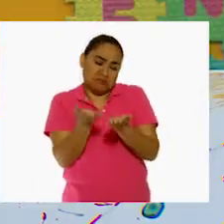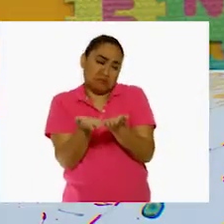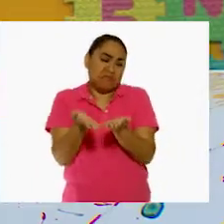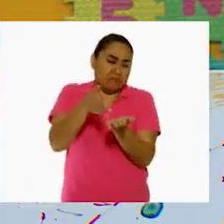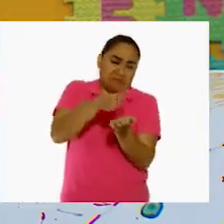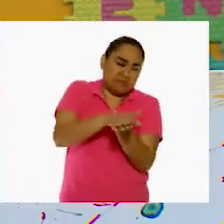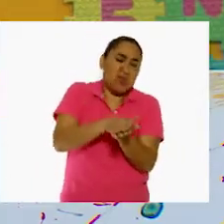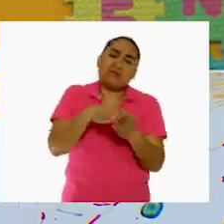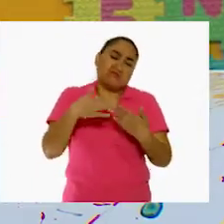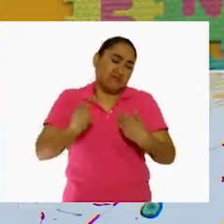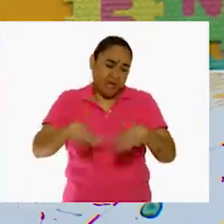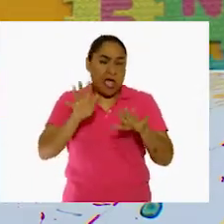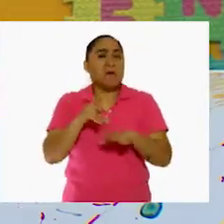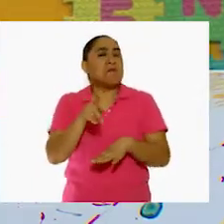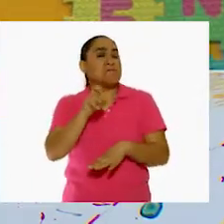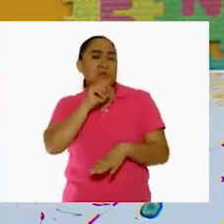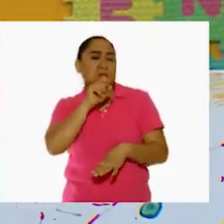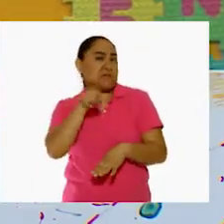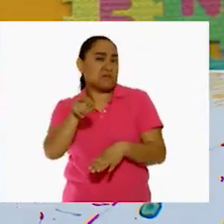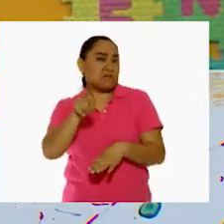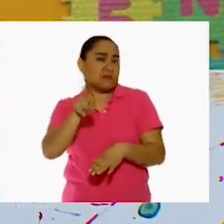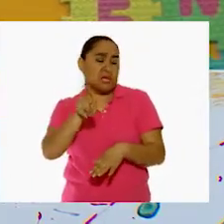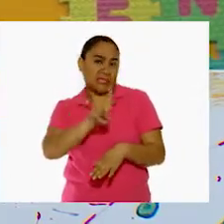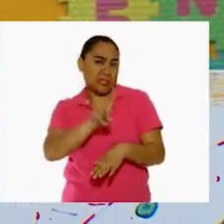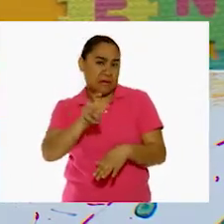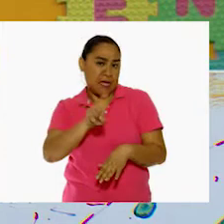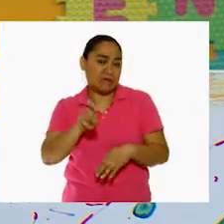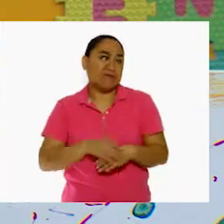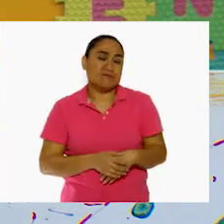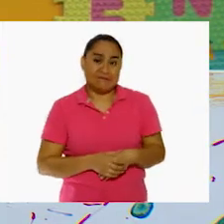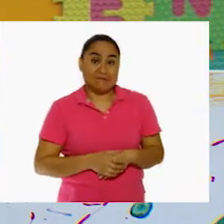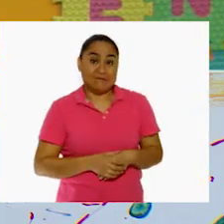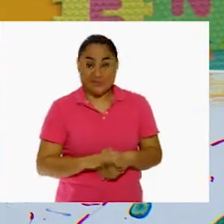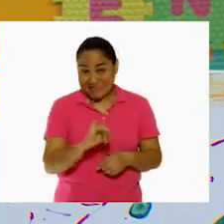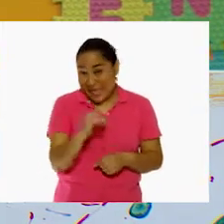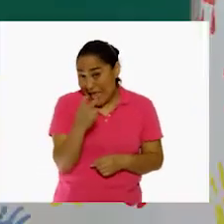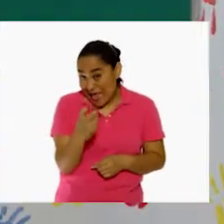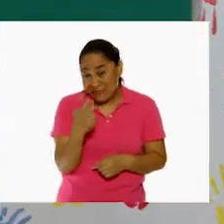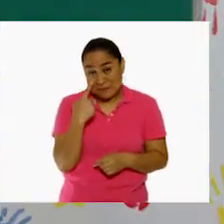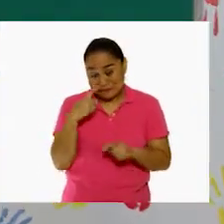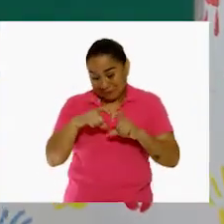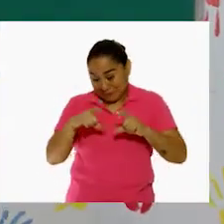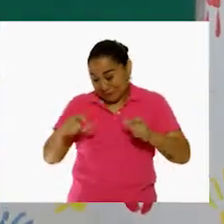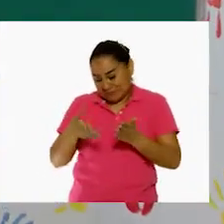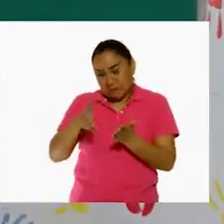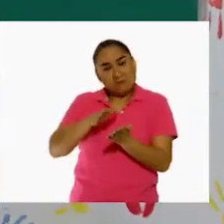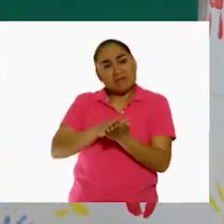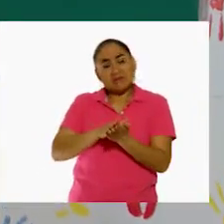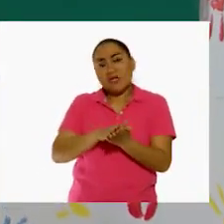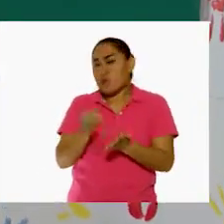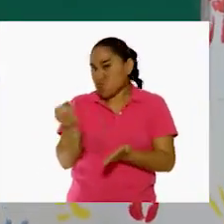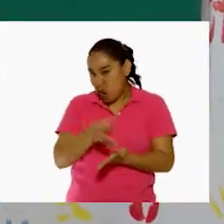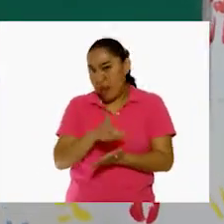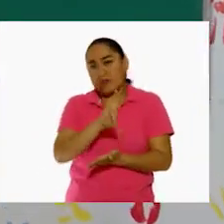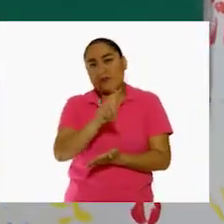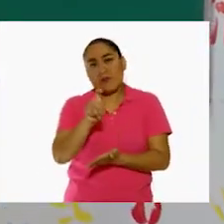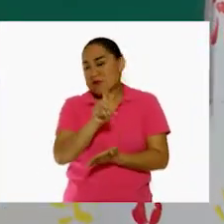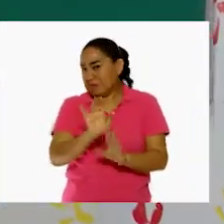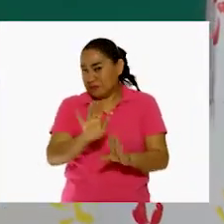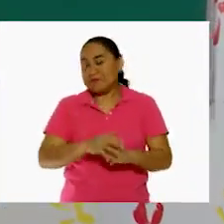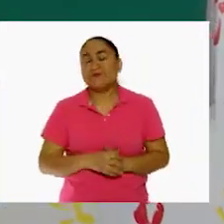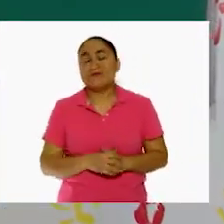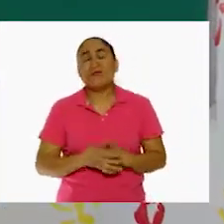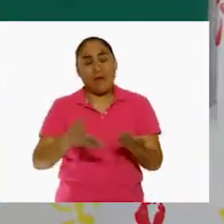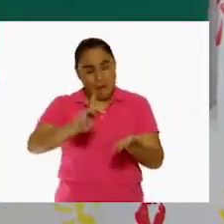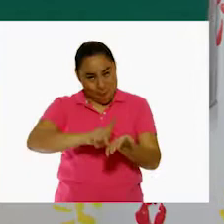pues sigue valiendo lo mismo. Cierto, aunque lo doble a la mitad, ¿verdad? Uh-huh. Ok, uh-huh. Bueno, ahora lo voy